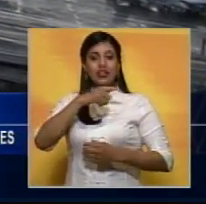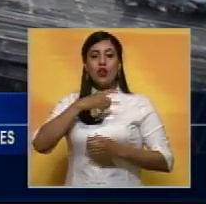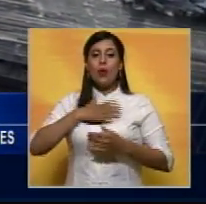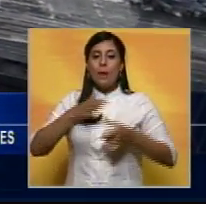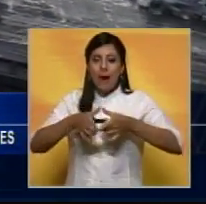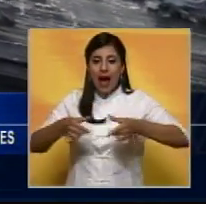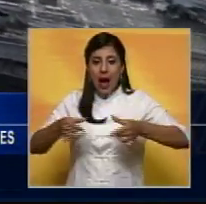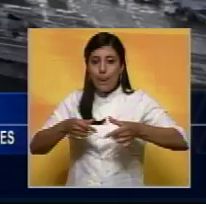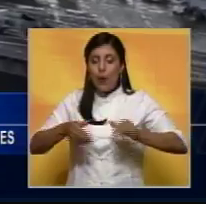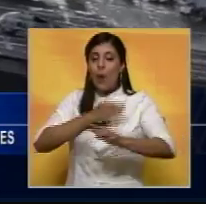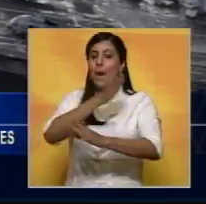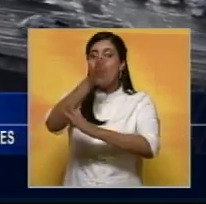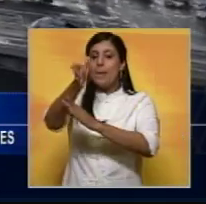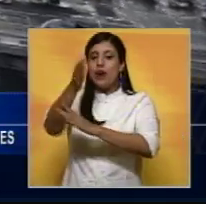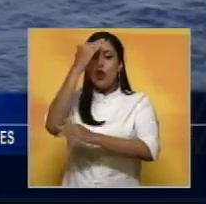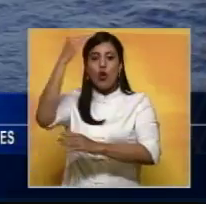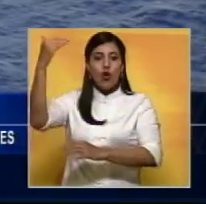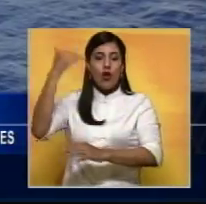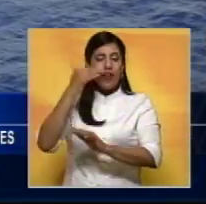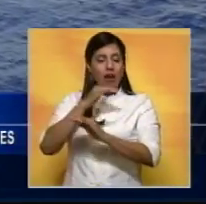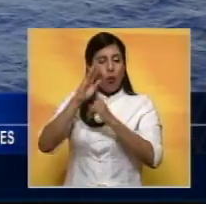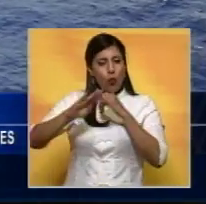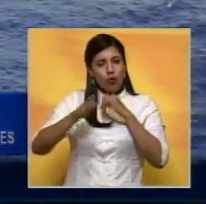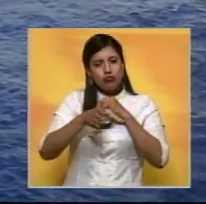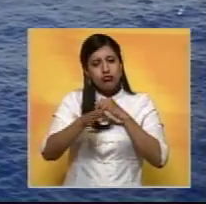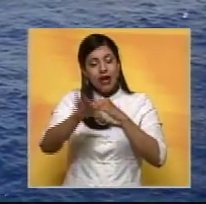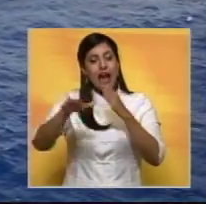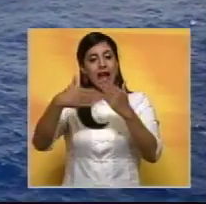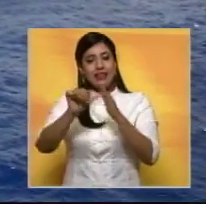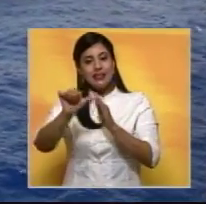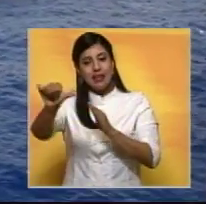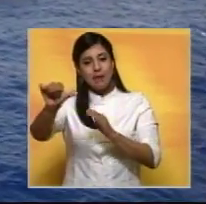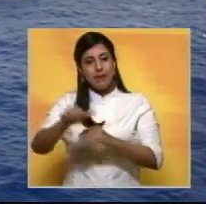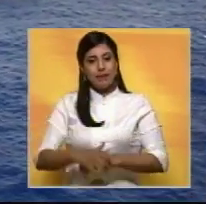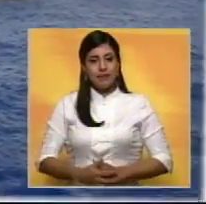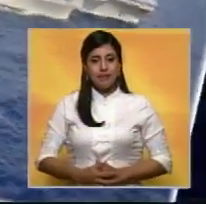tiene previsto llegar a la península coreana a finales de la semana.